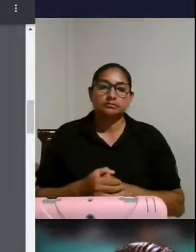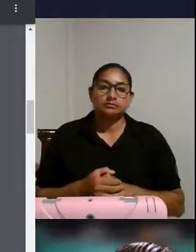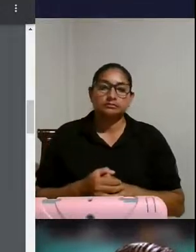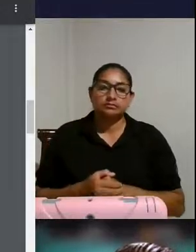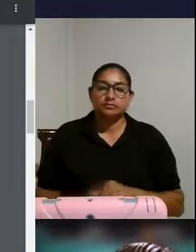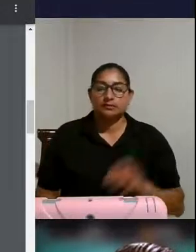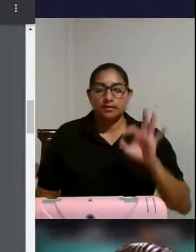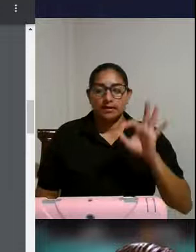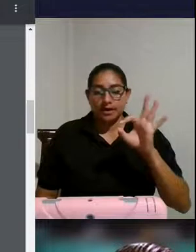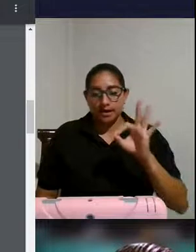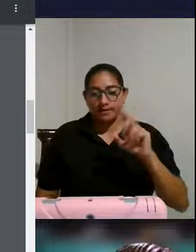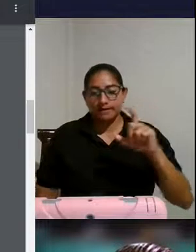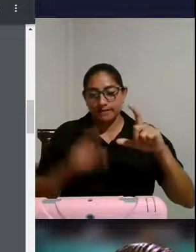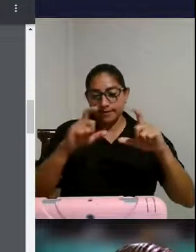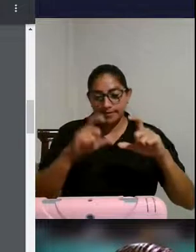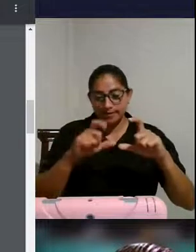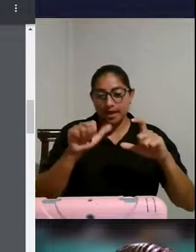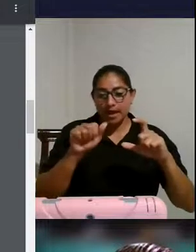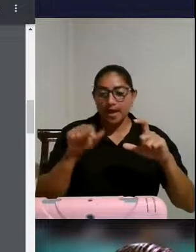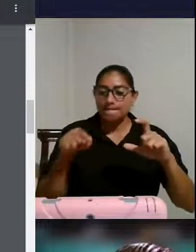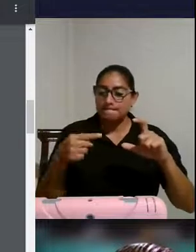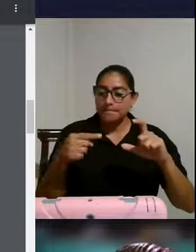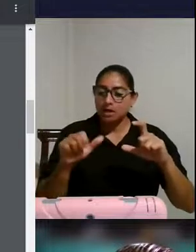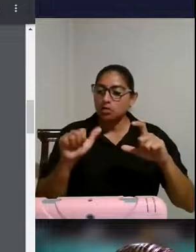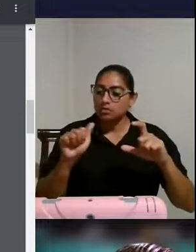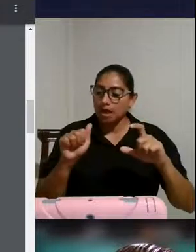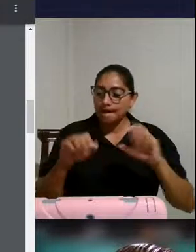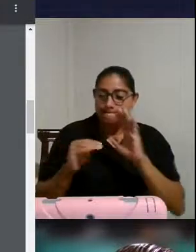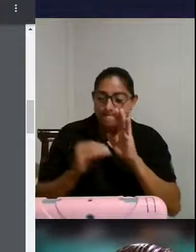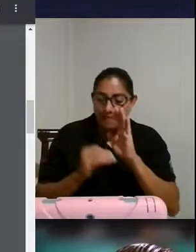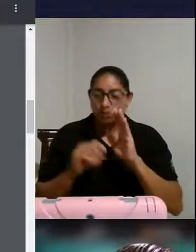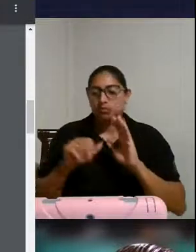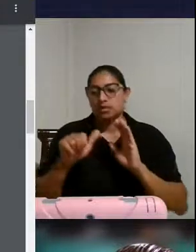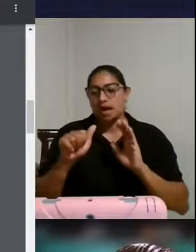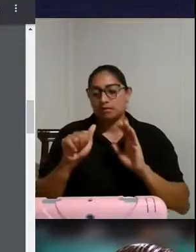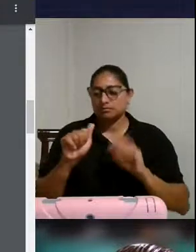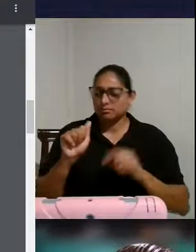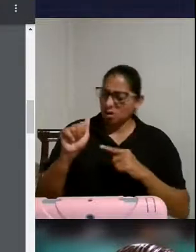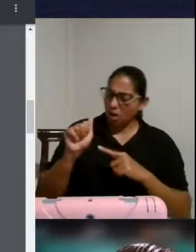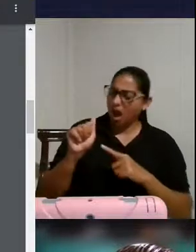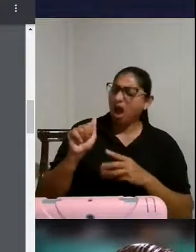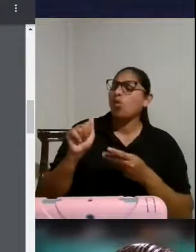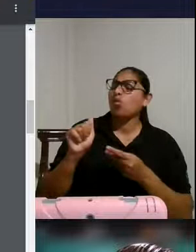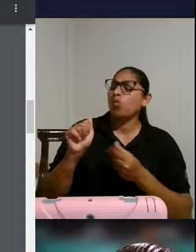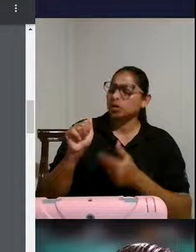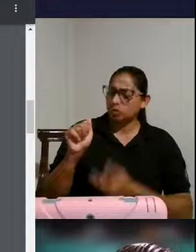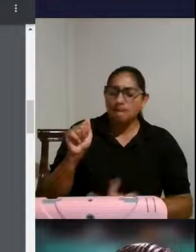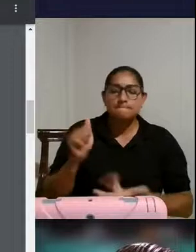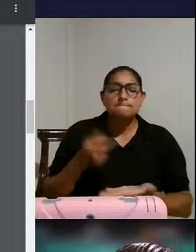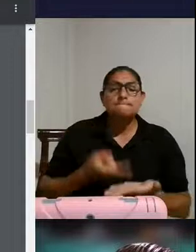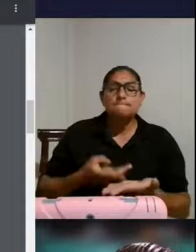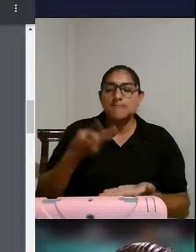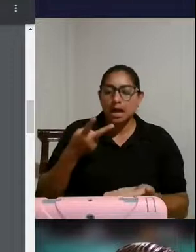x menos f de a entre x menos a. Ese valor de a es el valor de